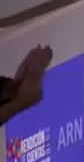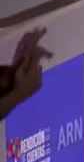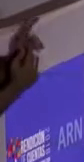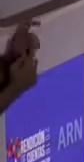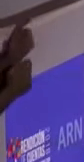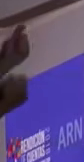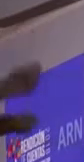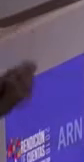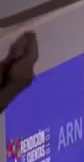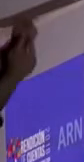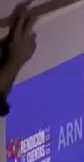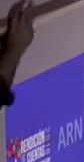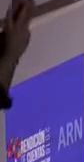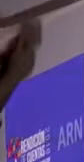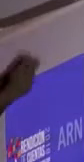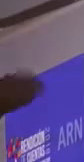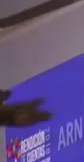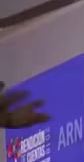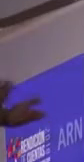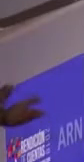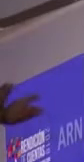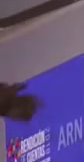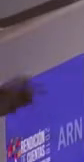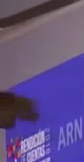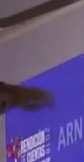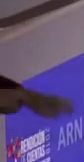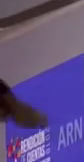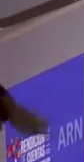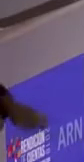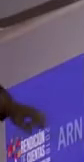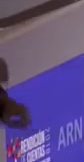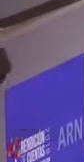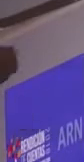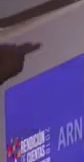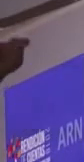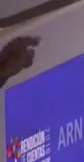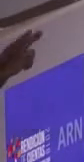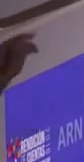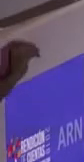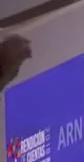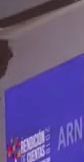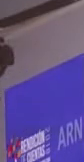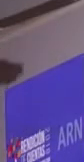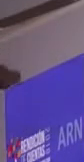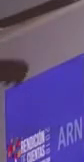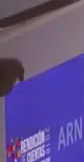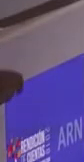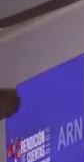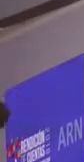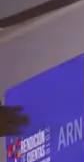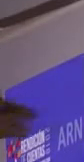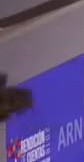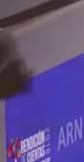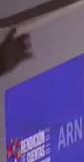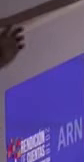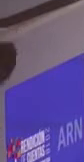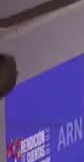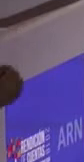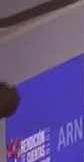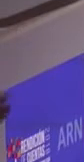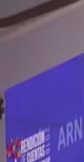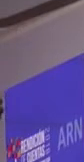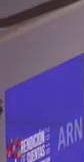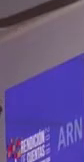este año en Agroexpo, la gran presentación de la cooperativa Ecomún, cooperativa creada en los acuerdos, frente a